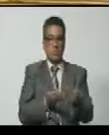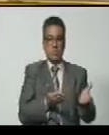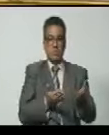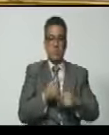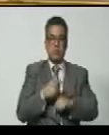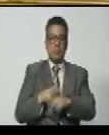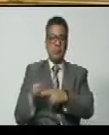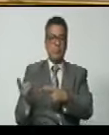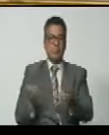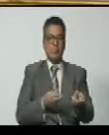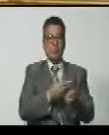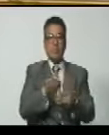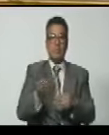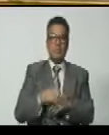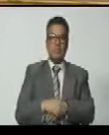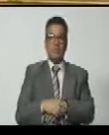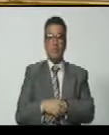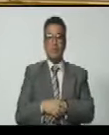todas bienvenidas.